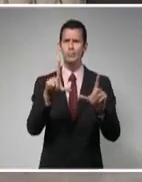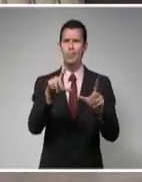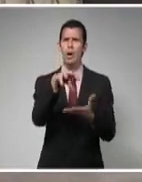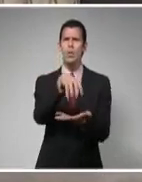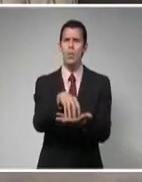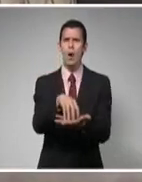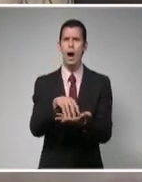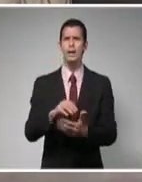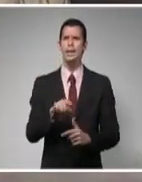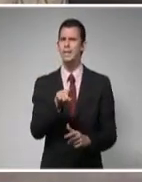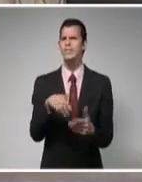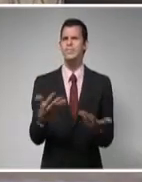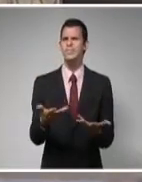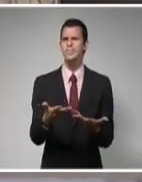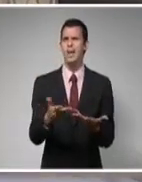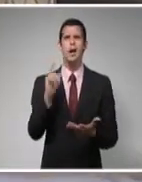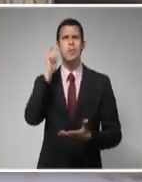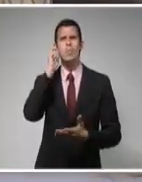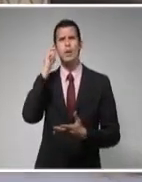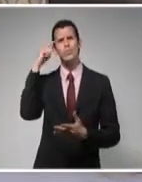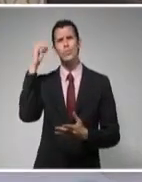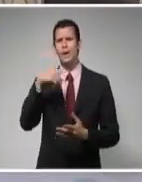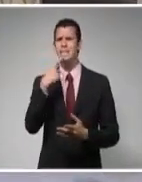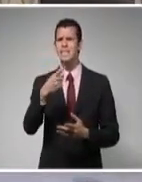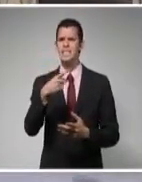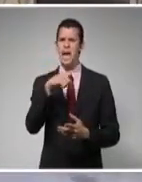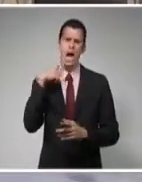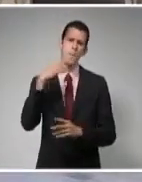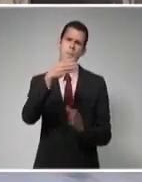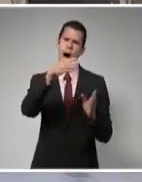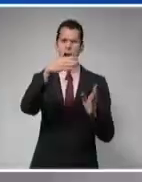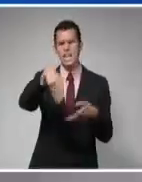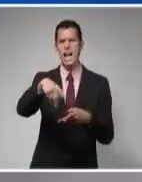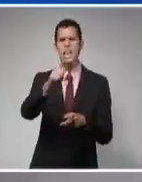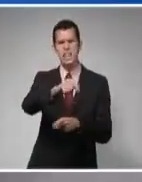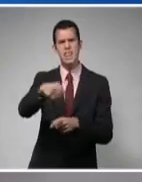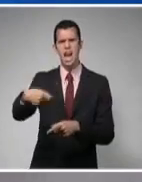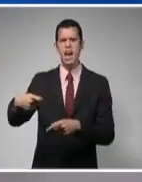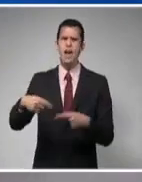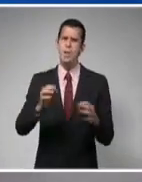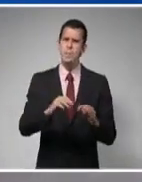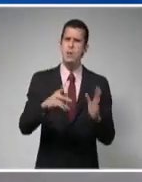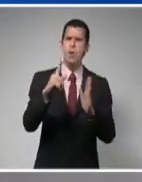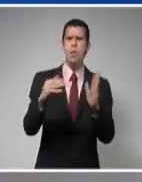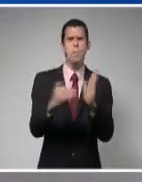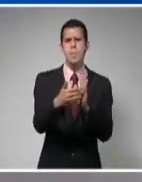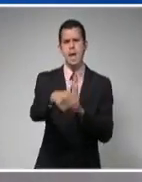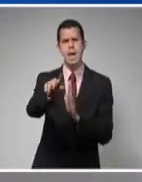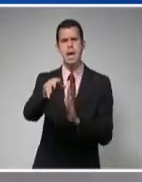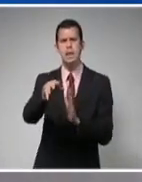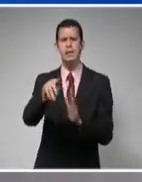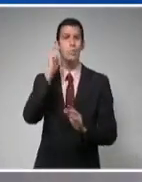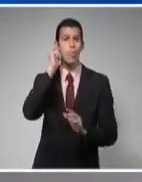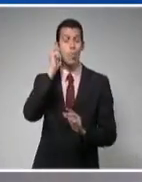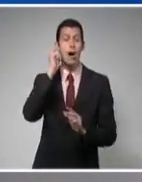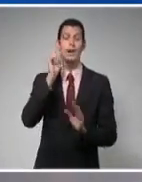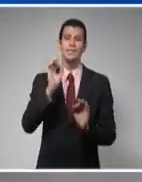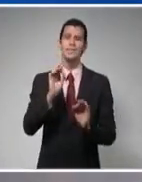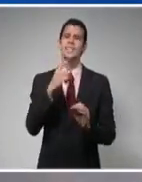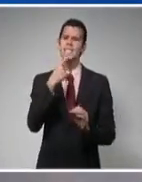como la sede de su más preciado proyecto artístico en Cuba. Tema 1. ¿Por qué excluyeron a Otero